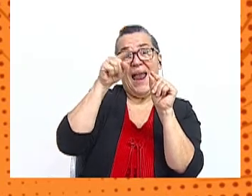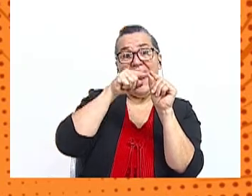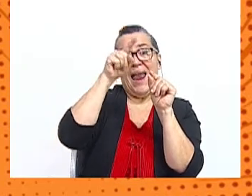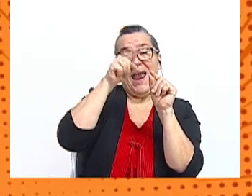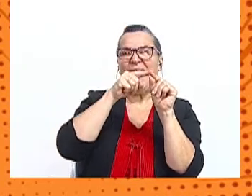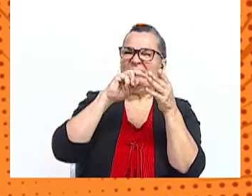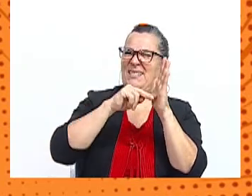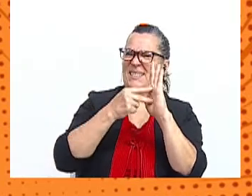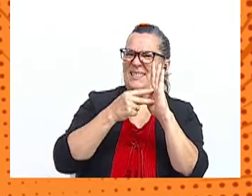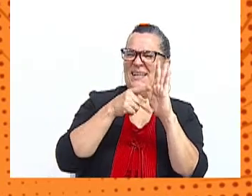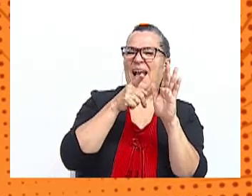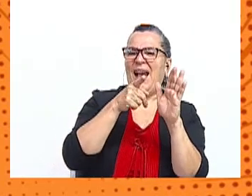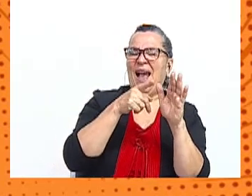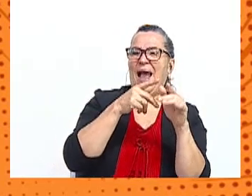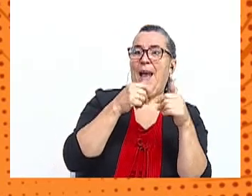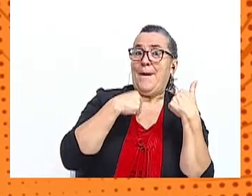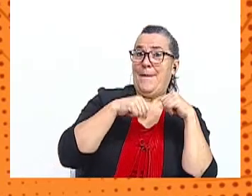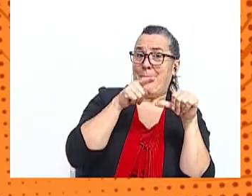está hablando.